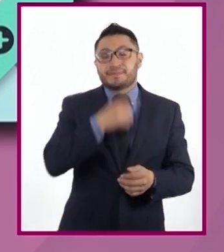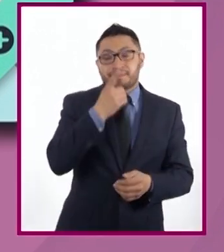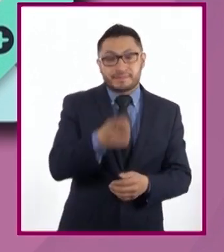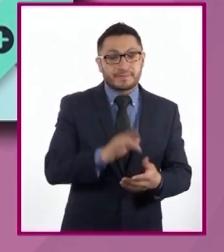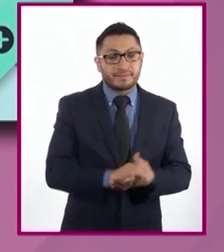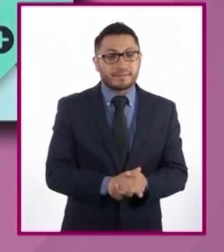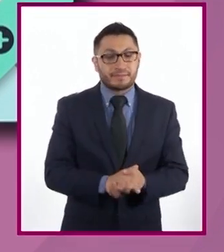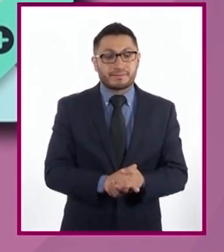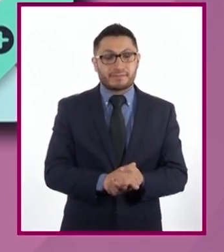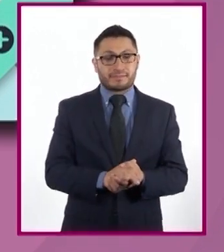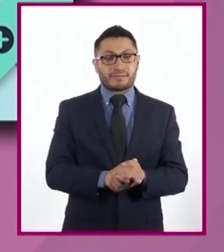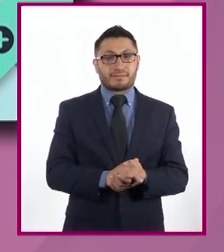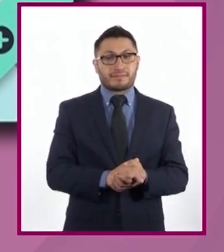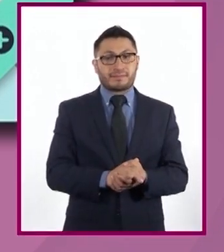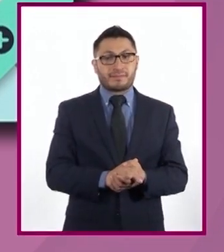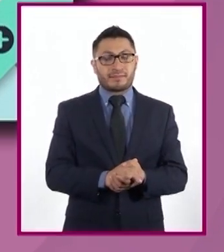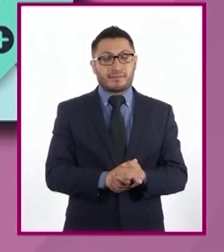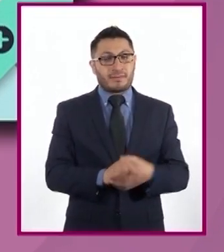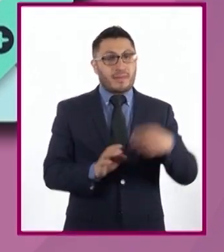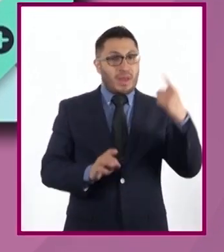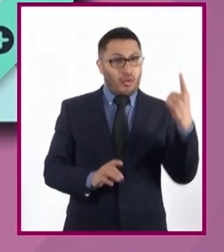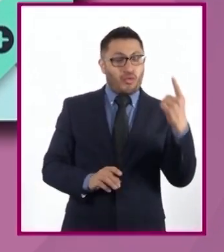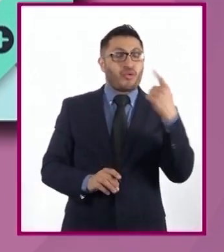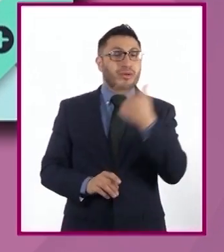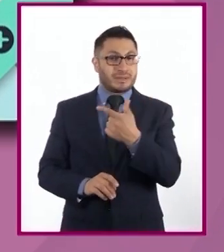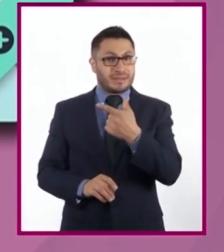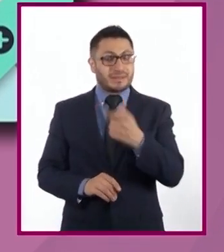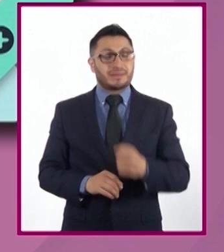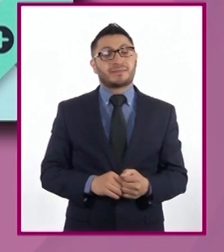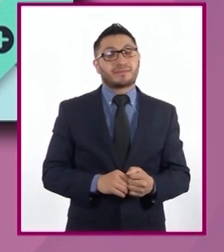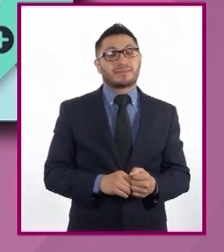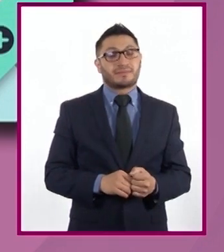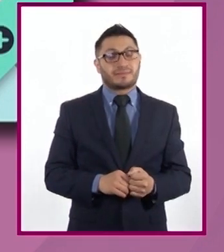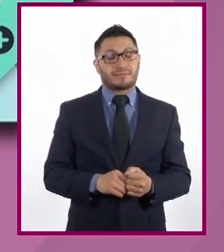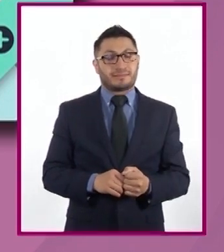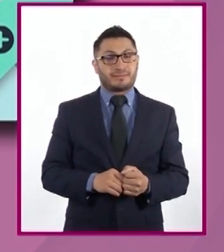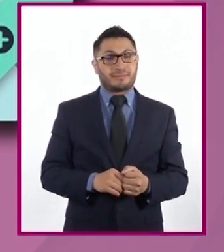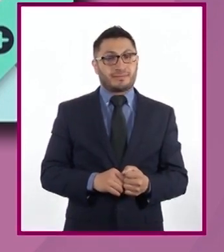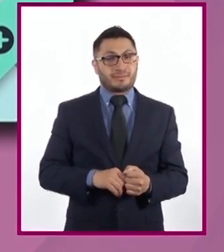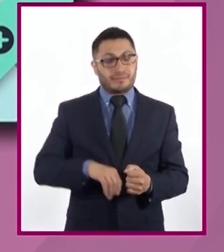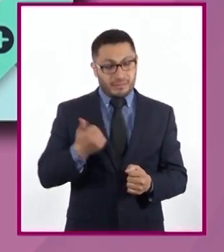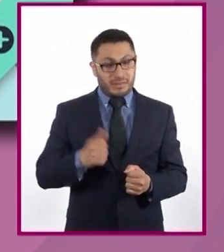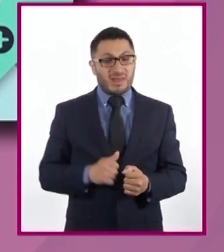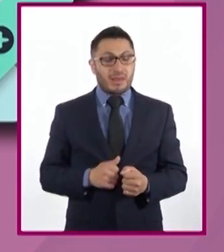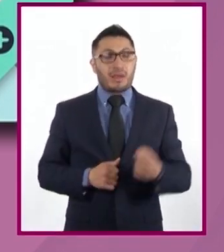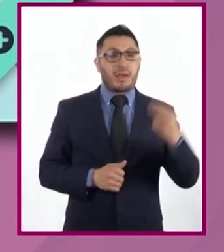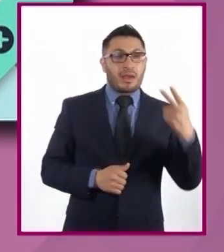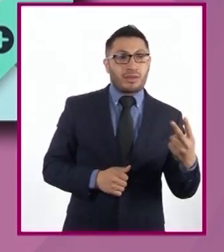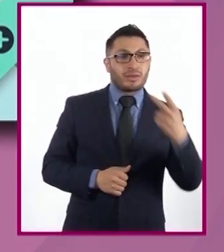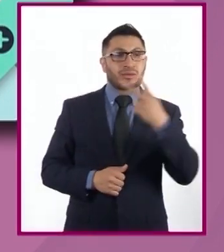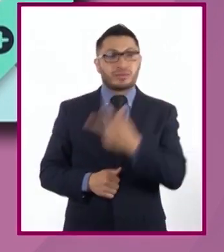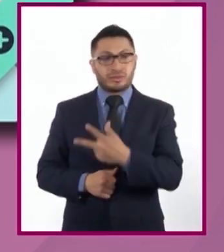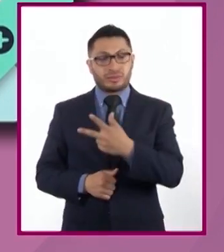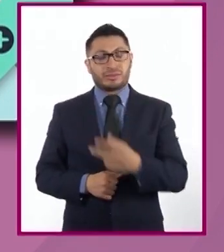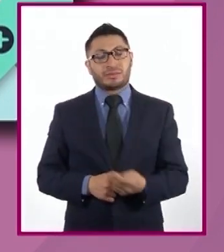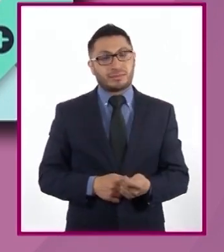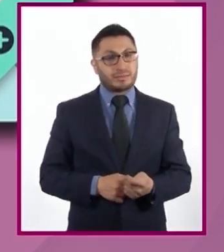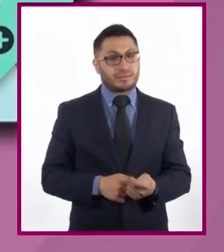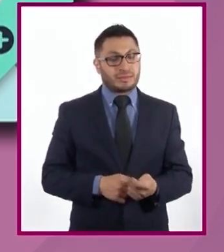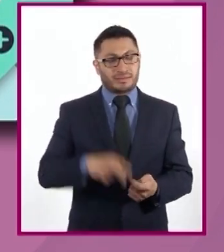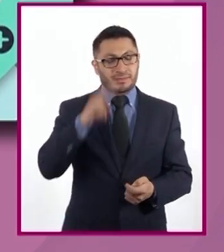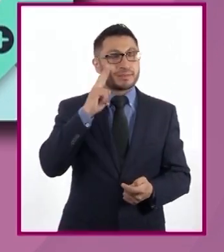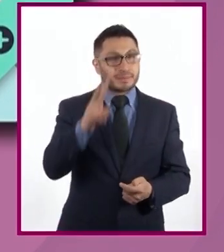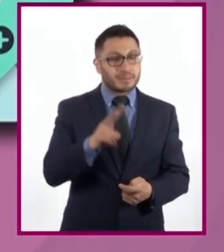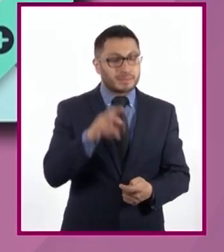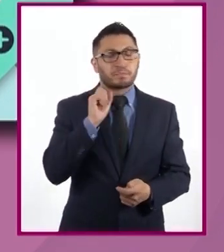mencionamos son los ángulos 1 y 7, la segunda pareja son los ángulos 2 y 8. Como pueden